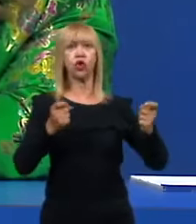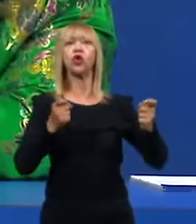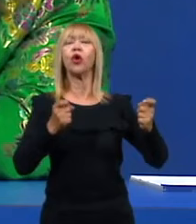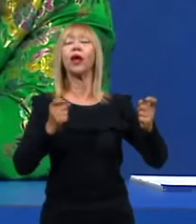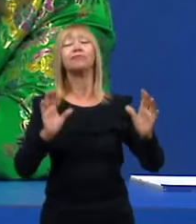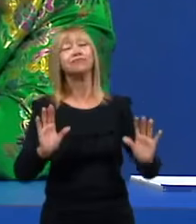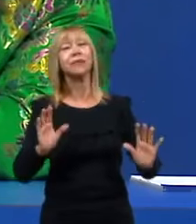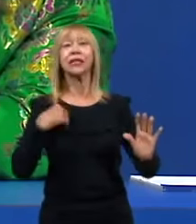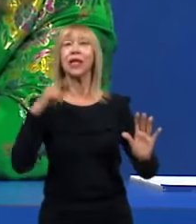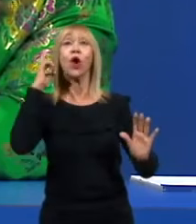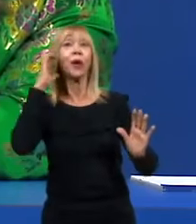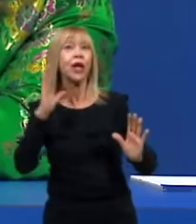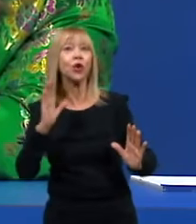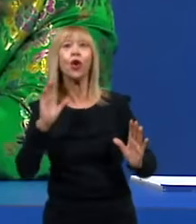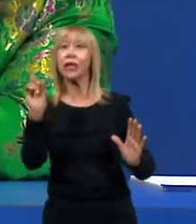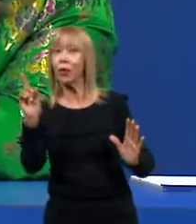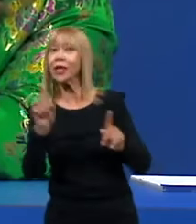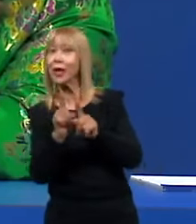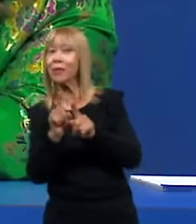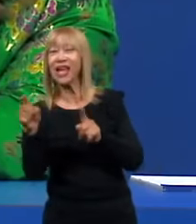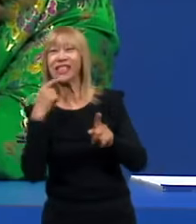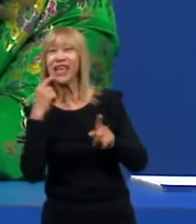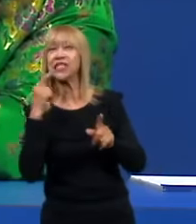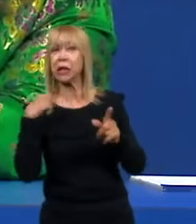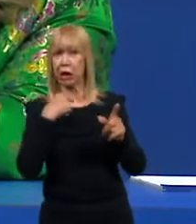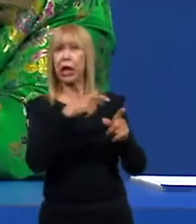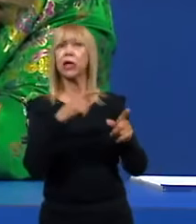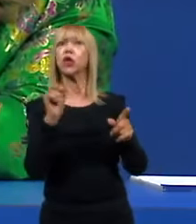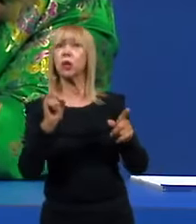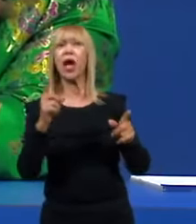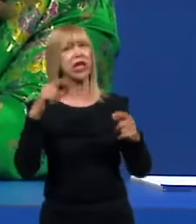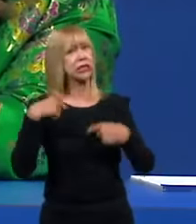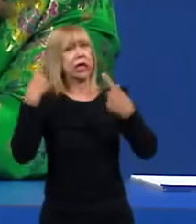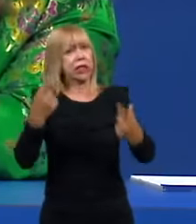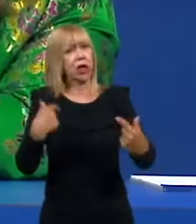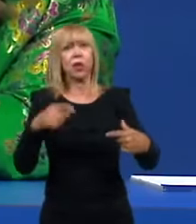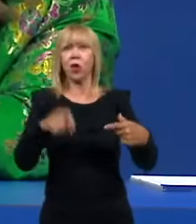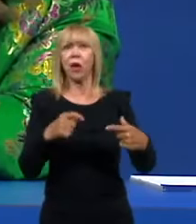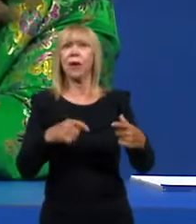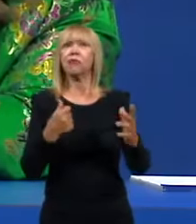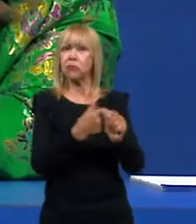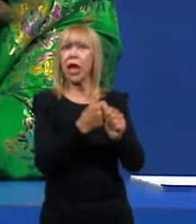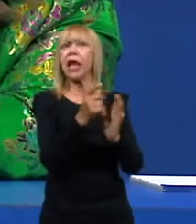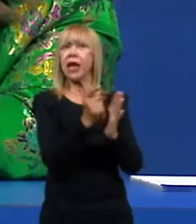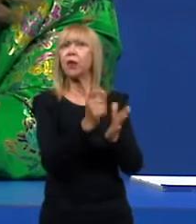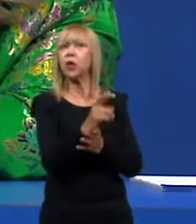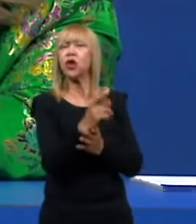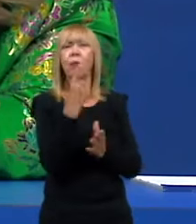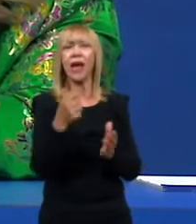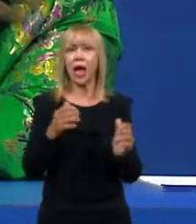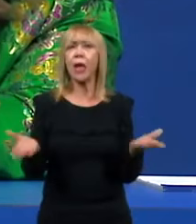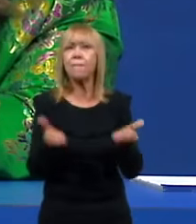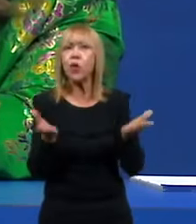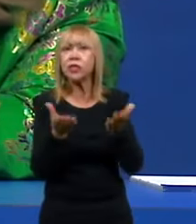Así que el gobernador es demócrata, él dice que es encargado de los demócratas, debió hace rato hacer valer la ley que tiene Puerto Rico para